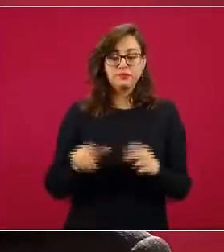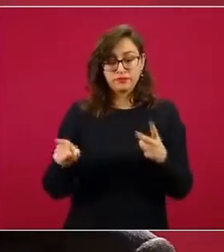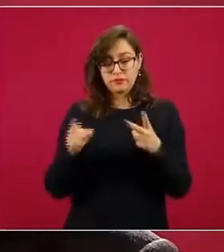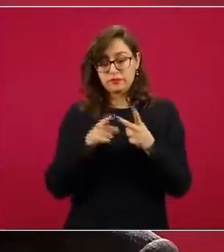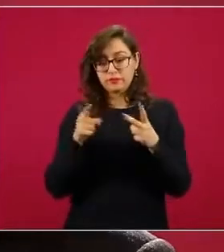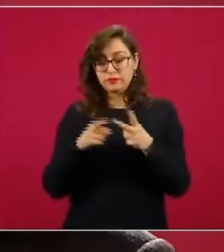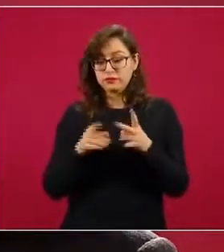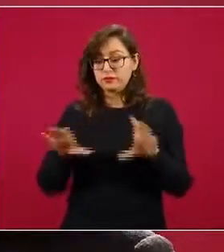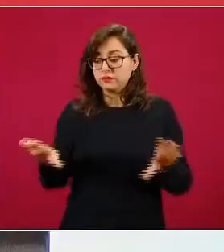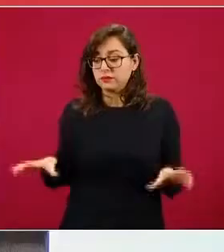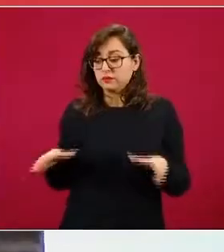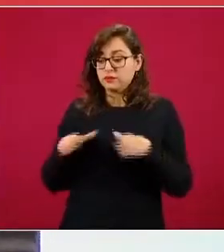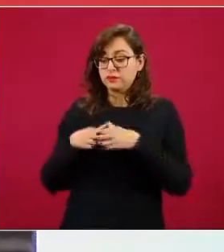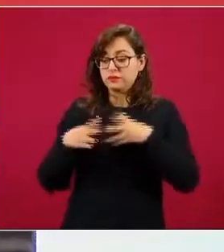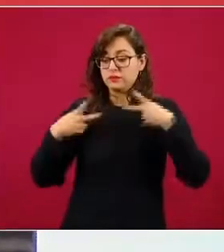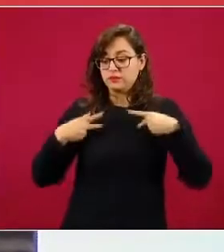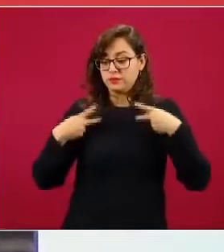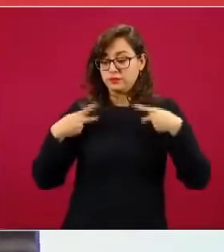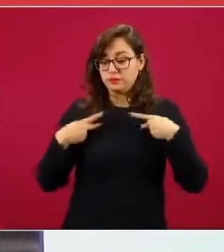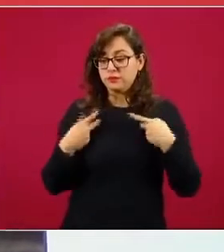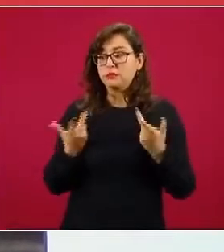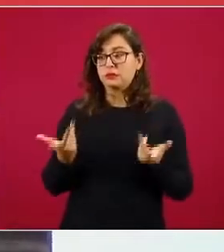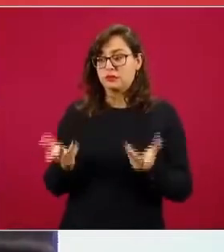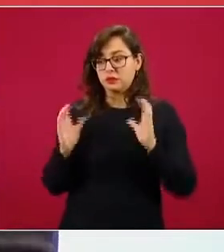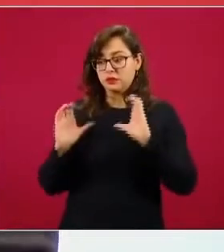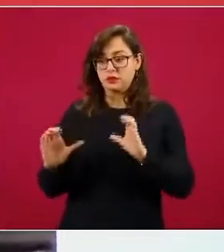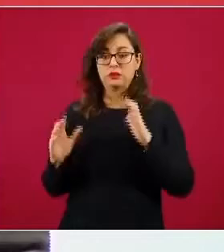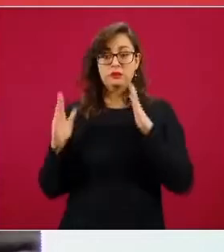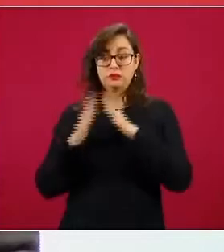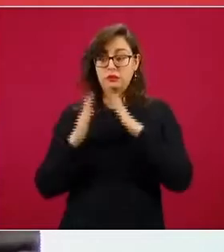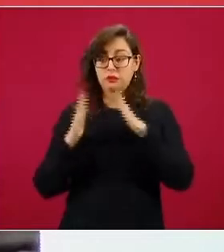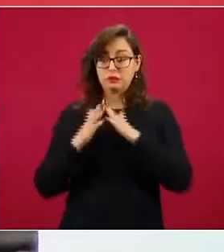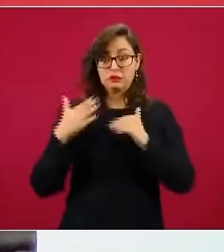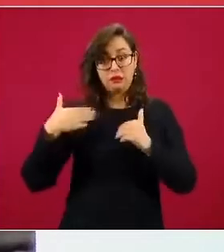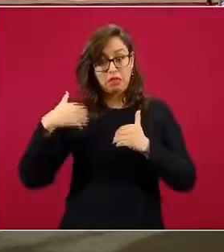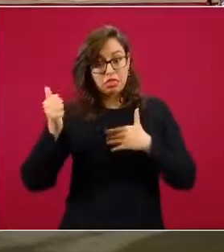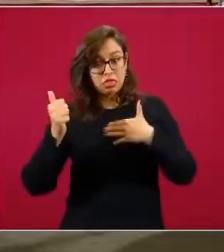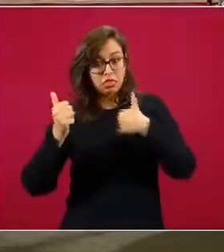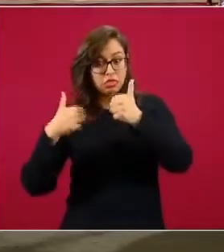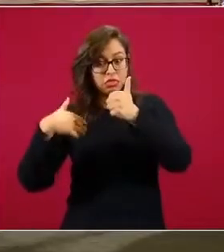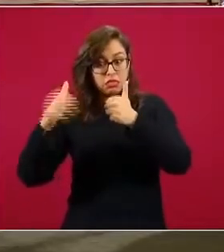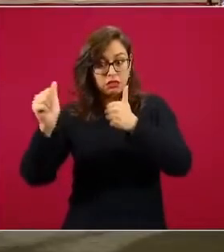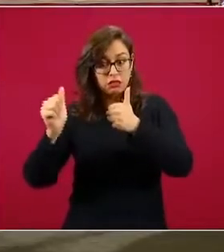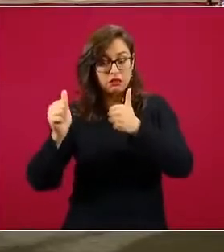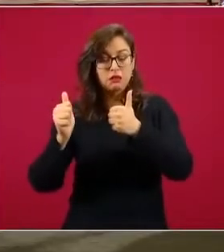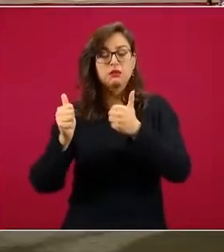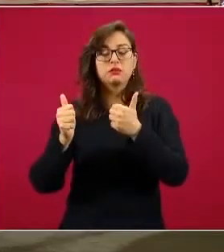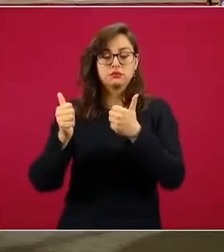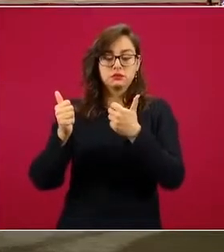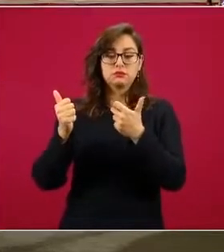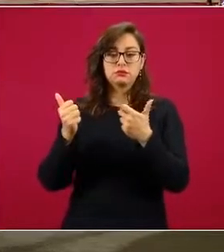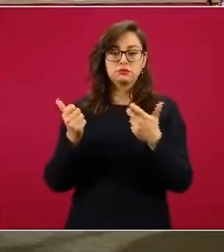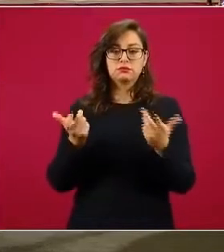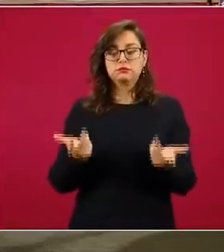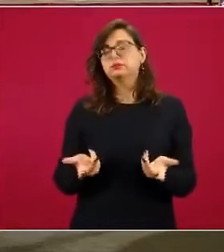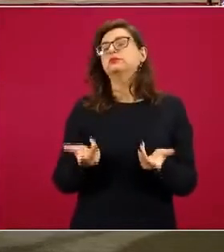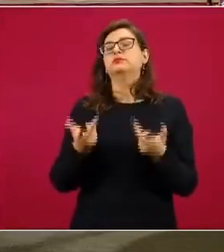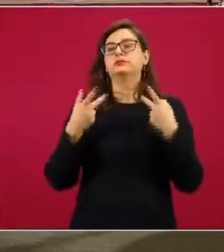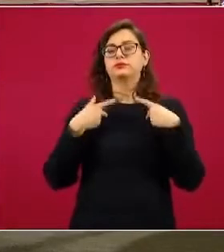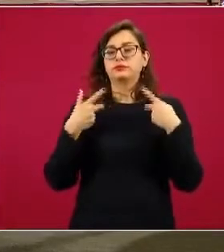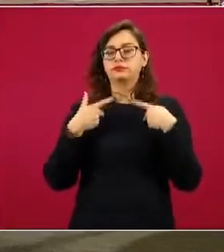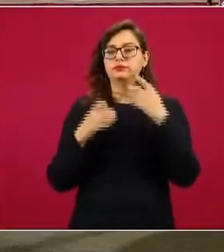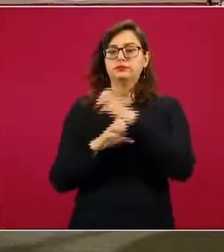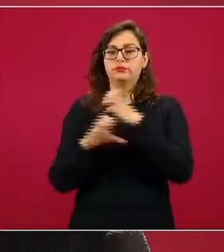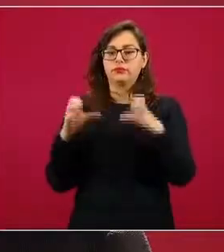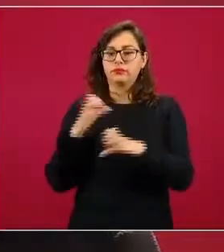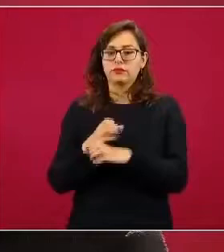las personas que tuvieron que evacuar sus casas y ayudar al rescate tanto de personas como de